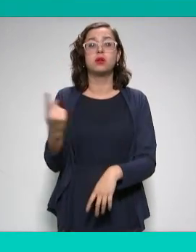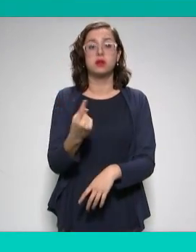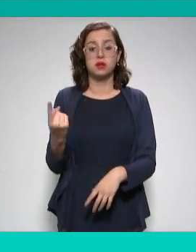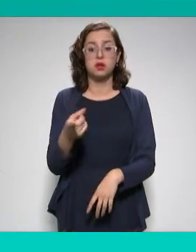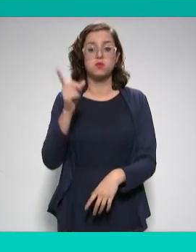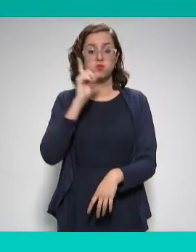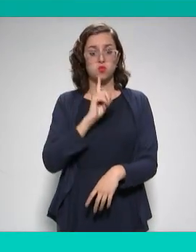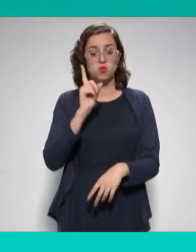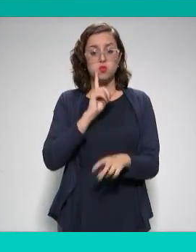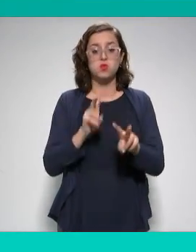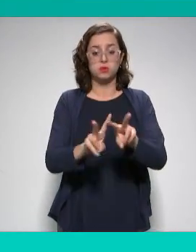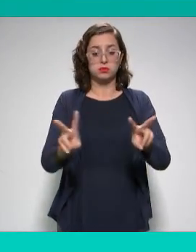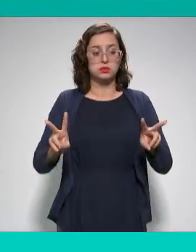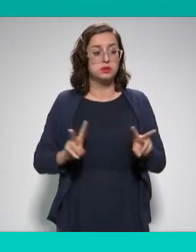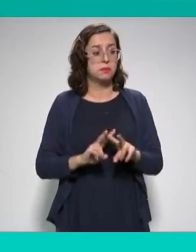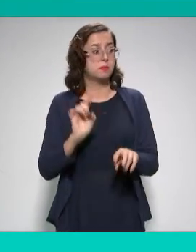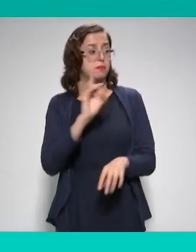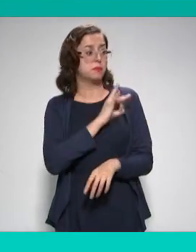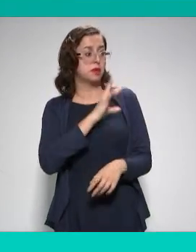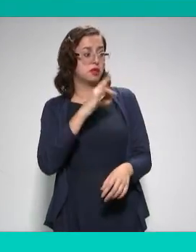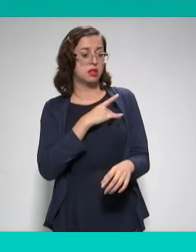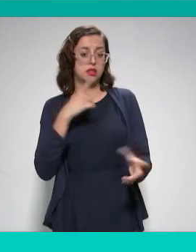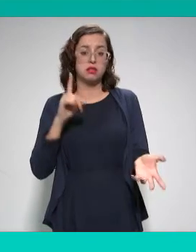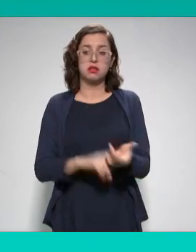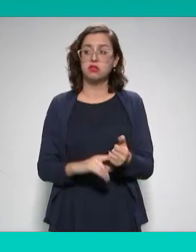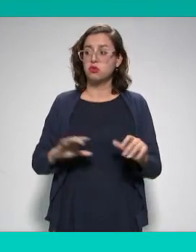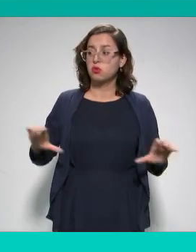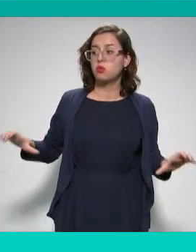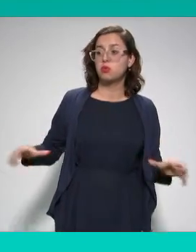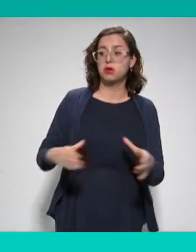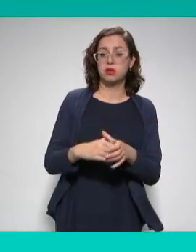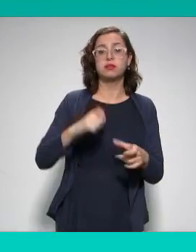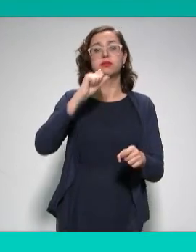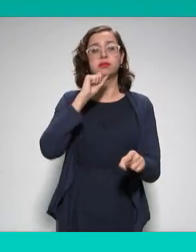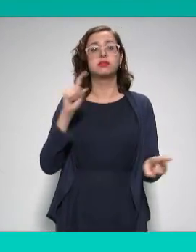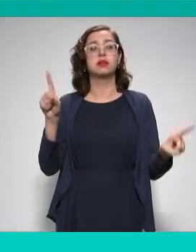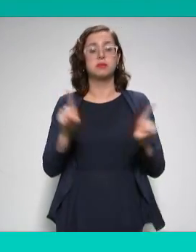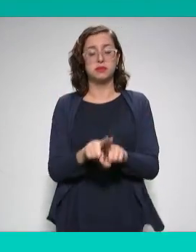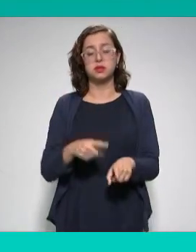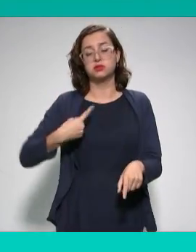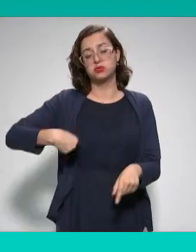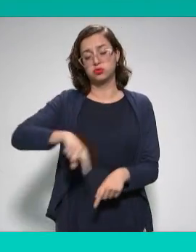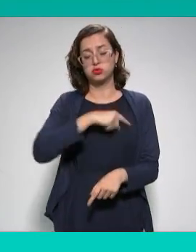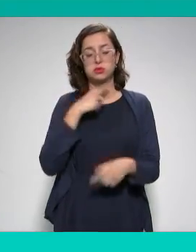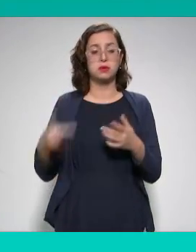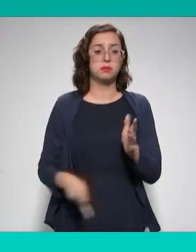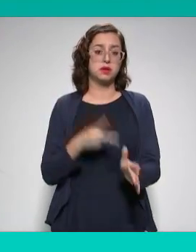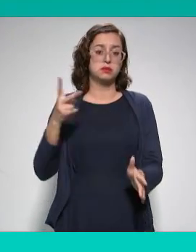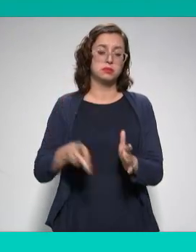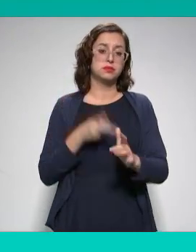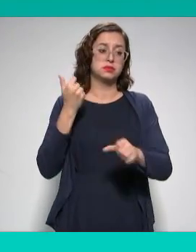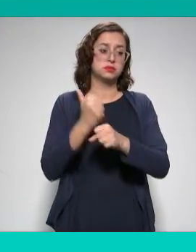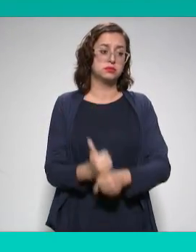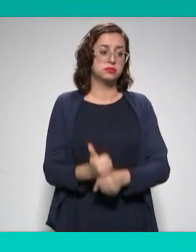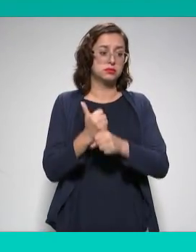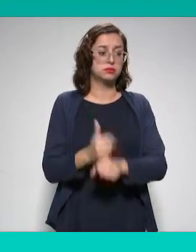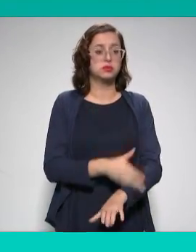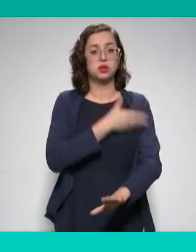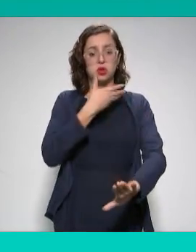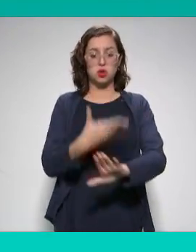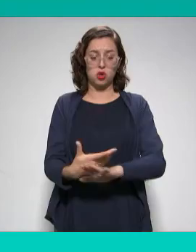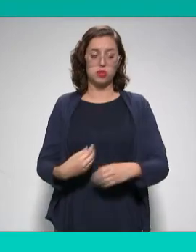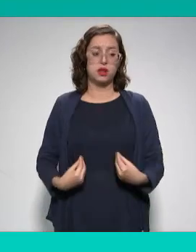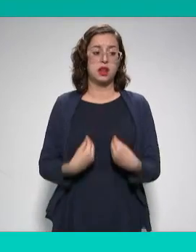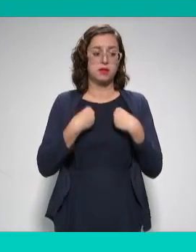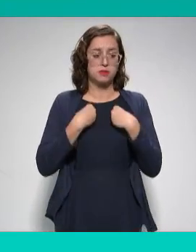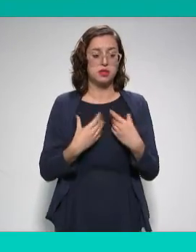a sentirse vulneradas e inseguras en sus comunidades también hemos sido víctimas recurrentes de delitos que atentan contra la